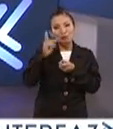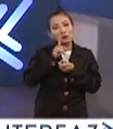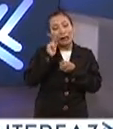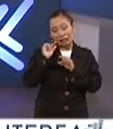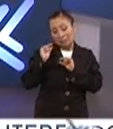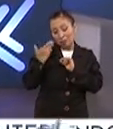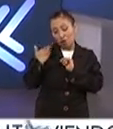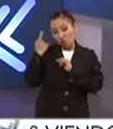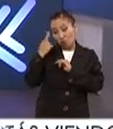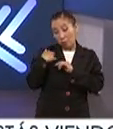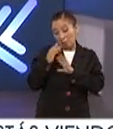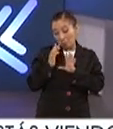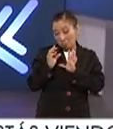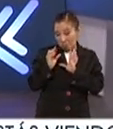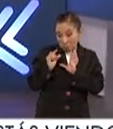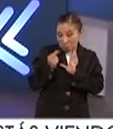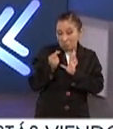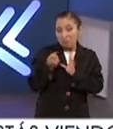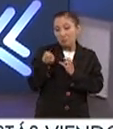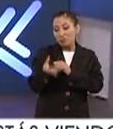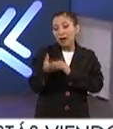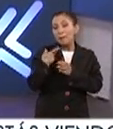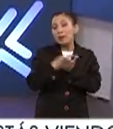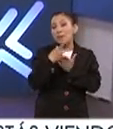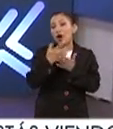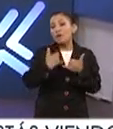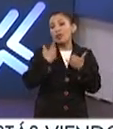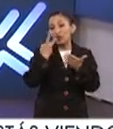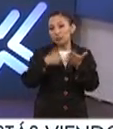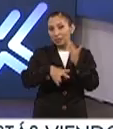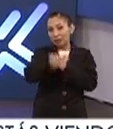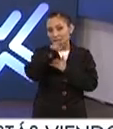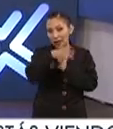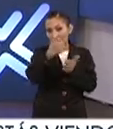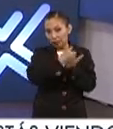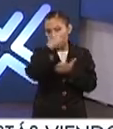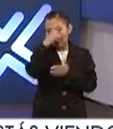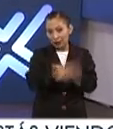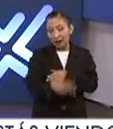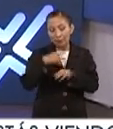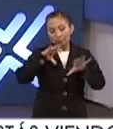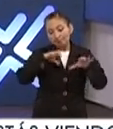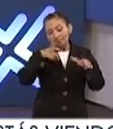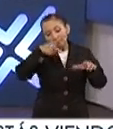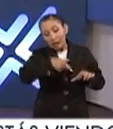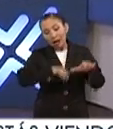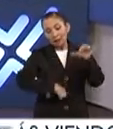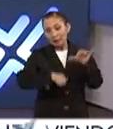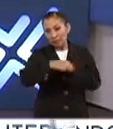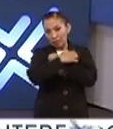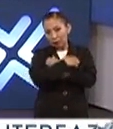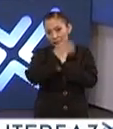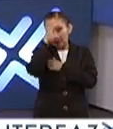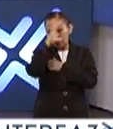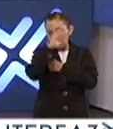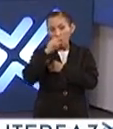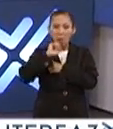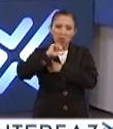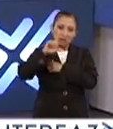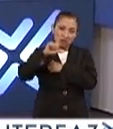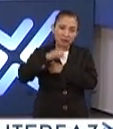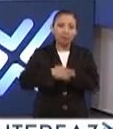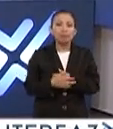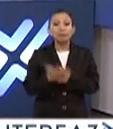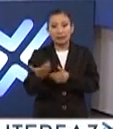El más reciente o uno de los más recientes, el Premio de la Juventud 2018 de la Ciudad de México en la categoría Actividades Académicas, Científicas o